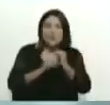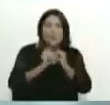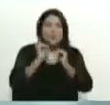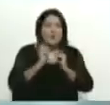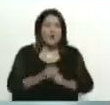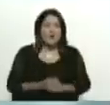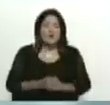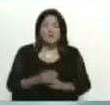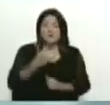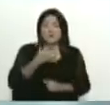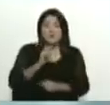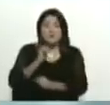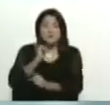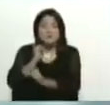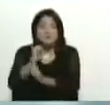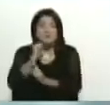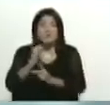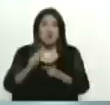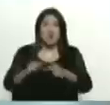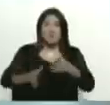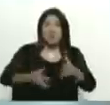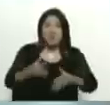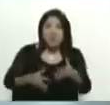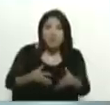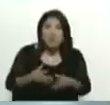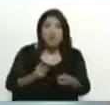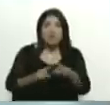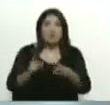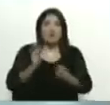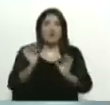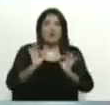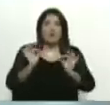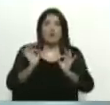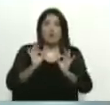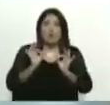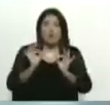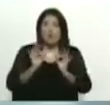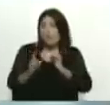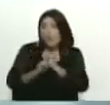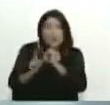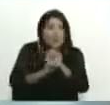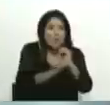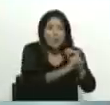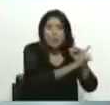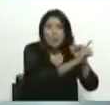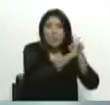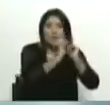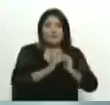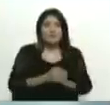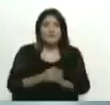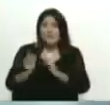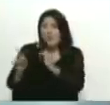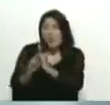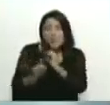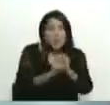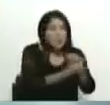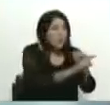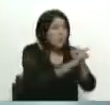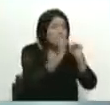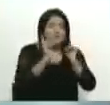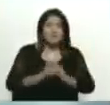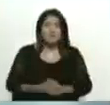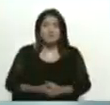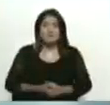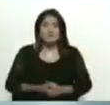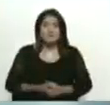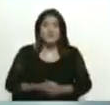que en casos de delincuencia organizada, igual de casos que puedan ocurrir de maltrato a sectores vulnerables de la sociedad,